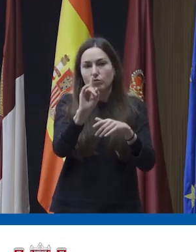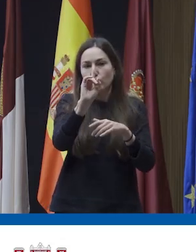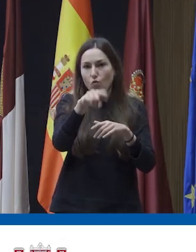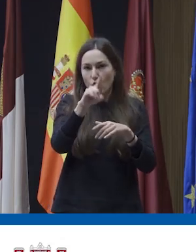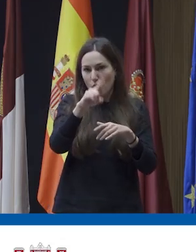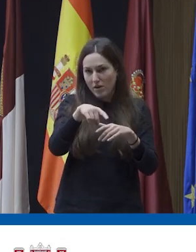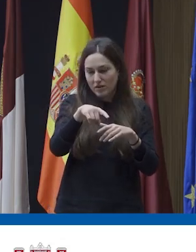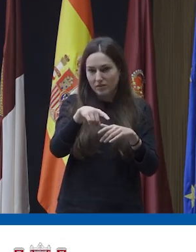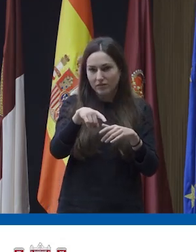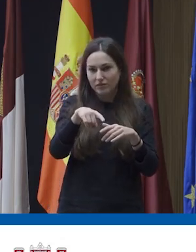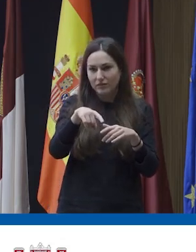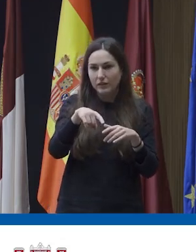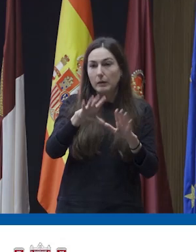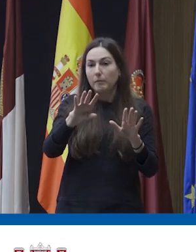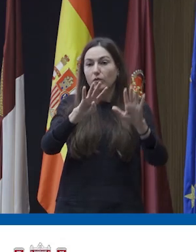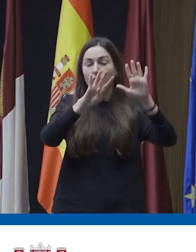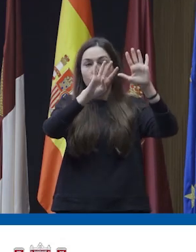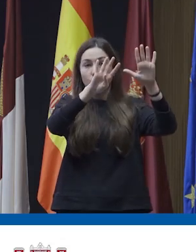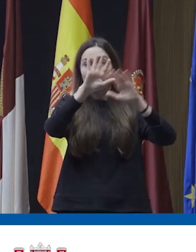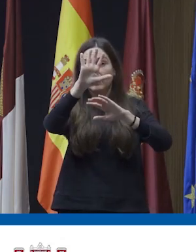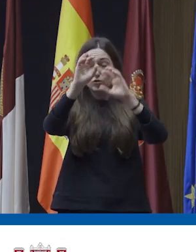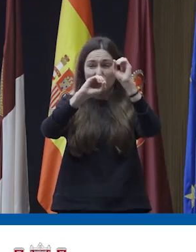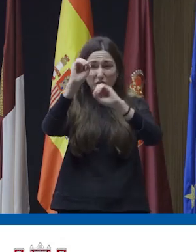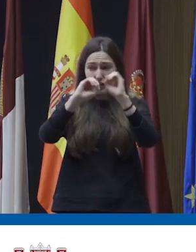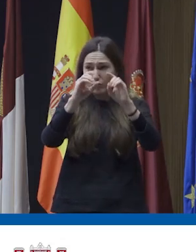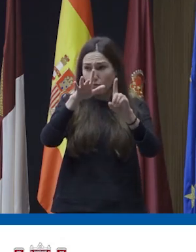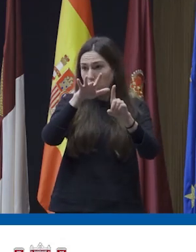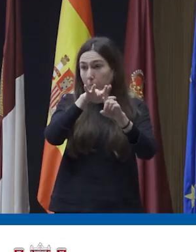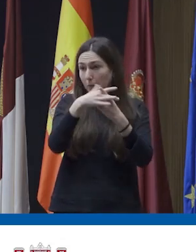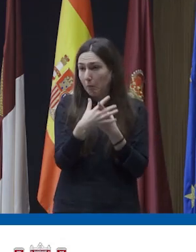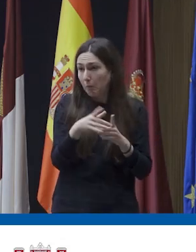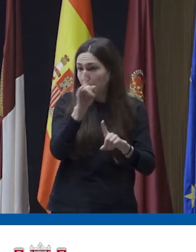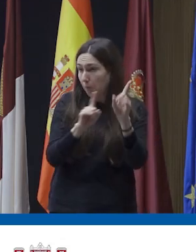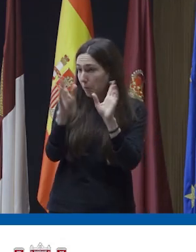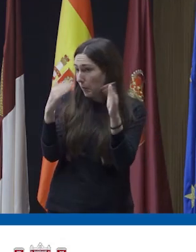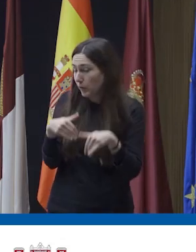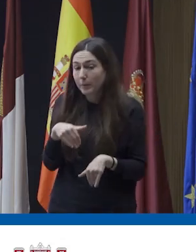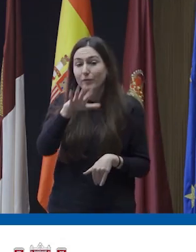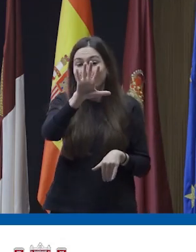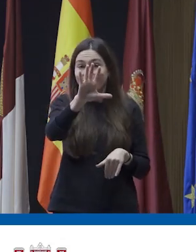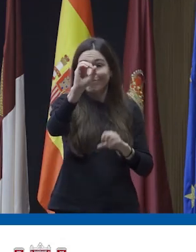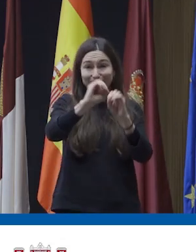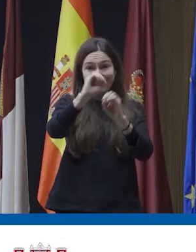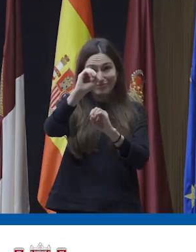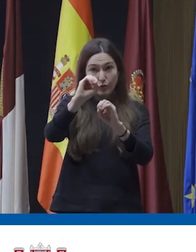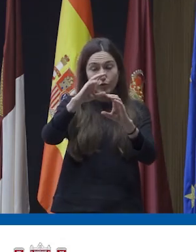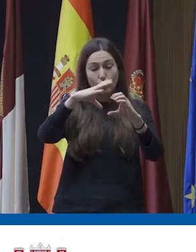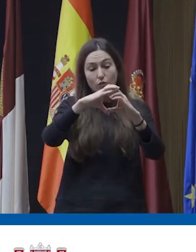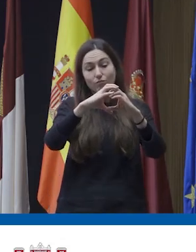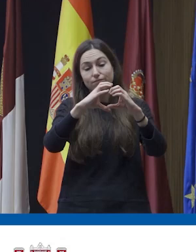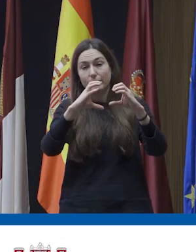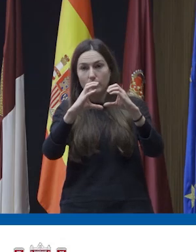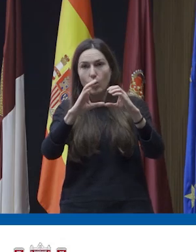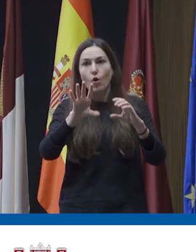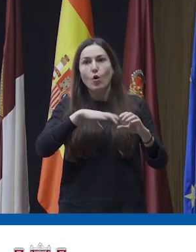pero en un 95% de los casos no hay ningún problema, pero en un 5% pues al desprenderse o al separarse